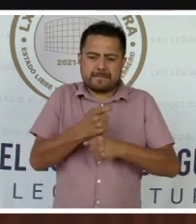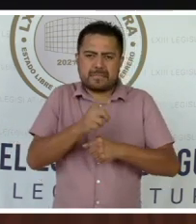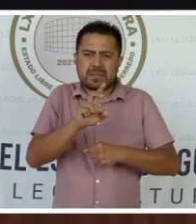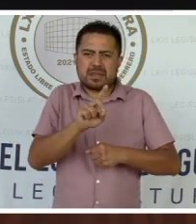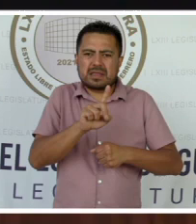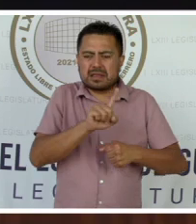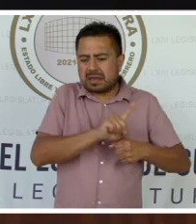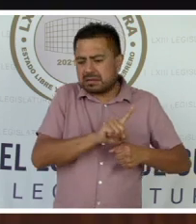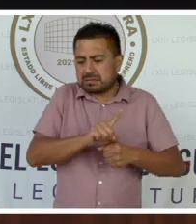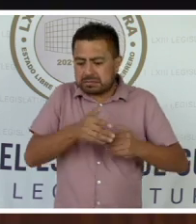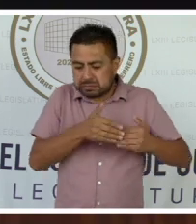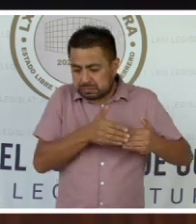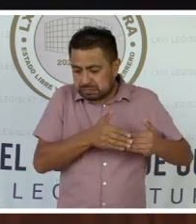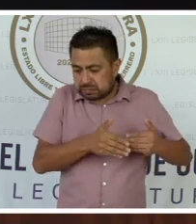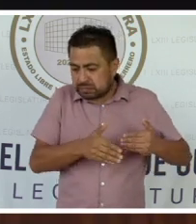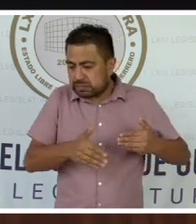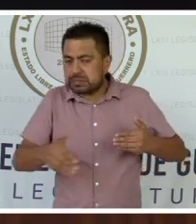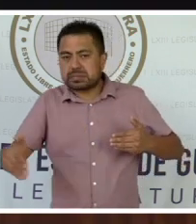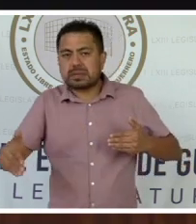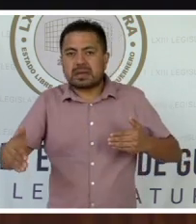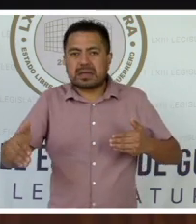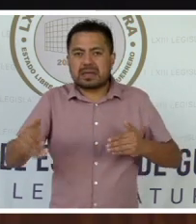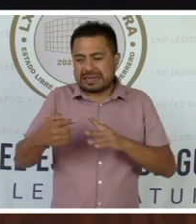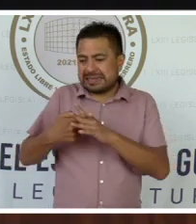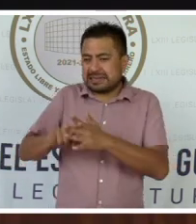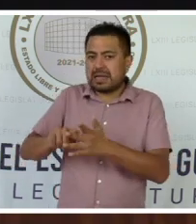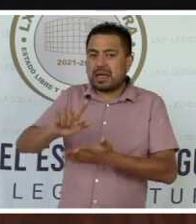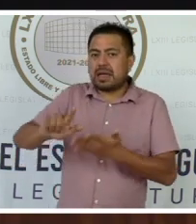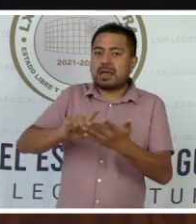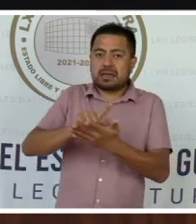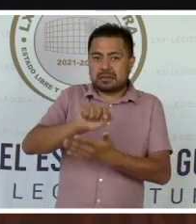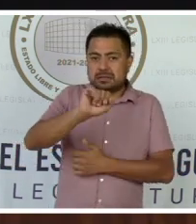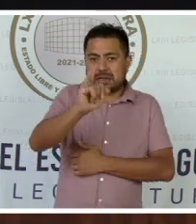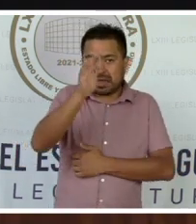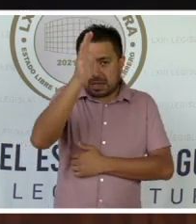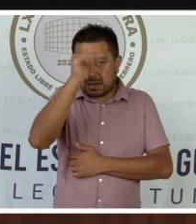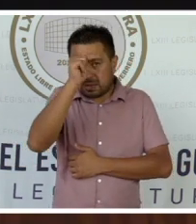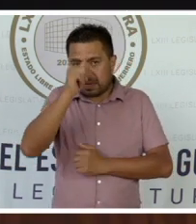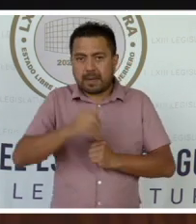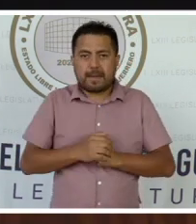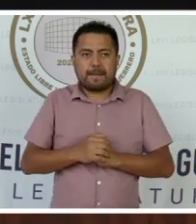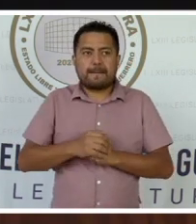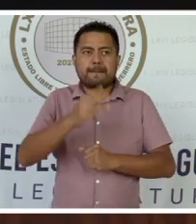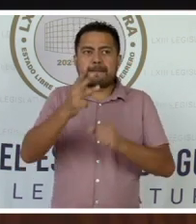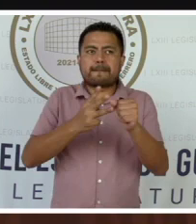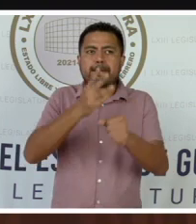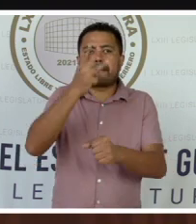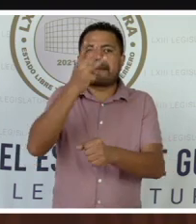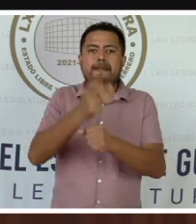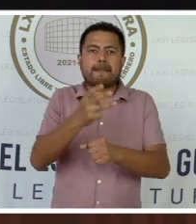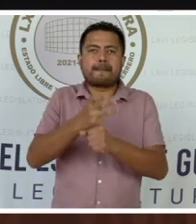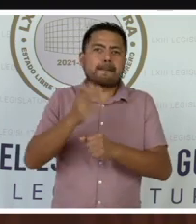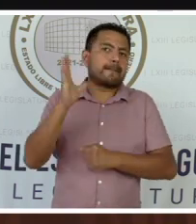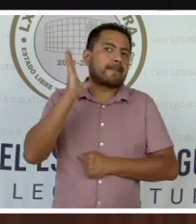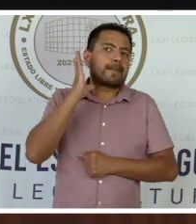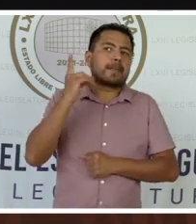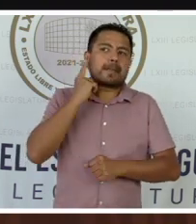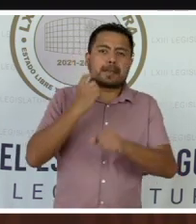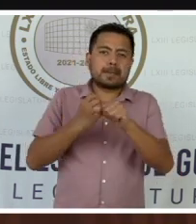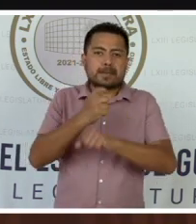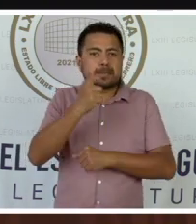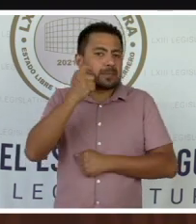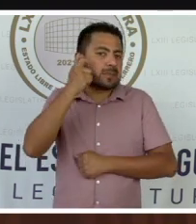días siguientes de la entrada en vigor del presente decreto tercero el congreso del estado en